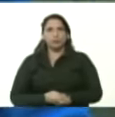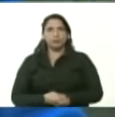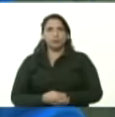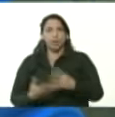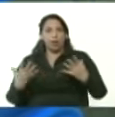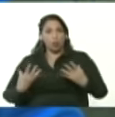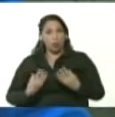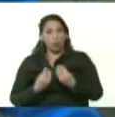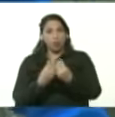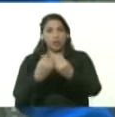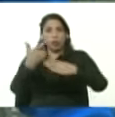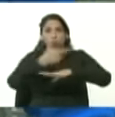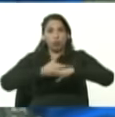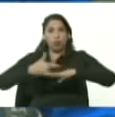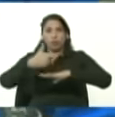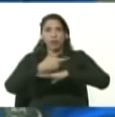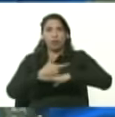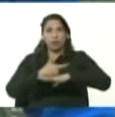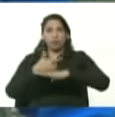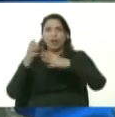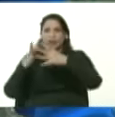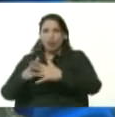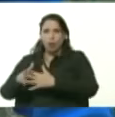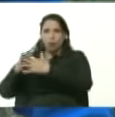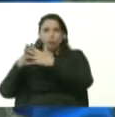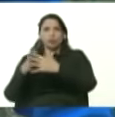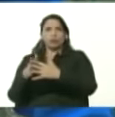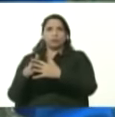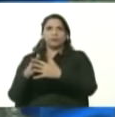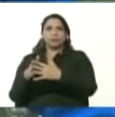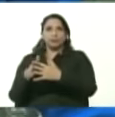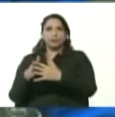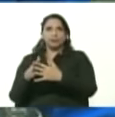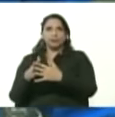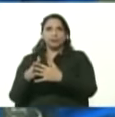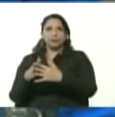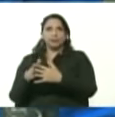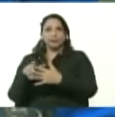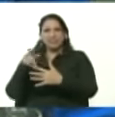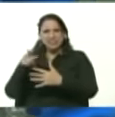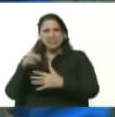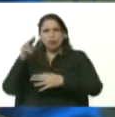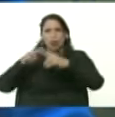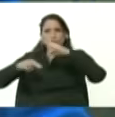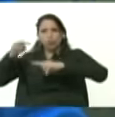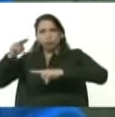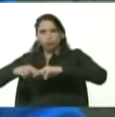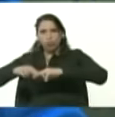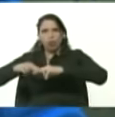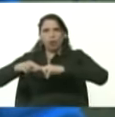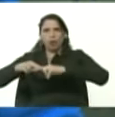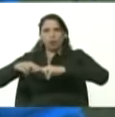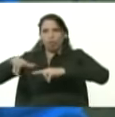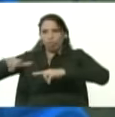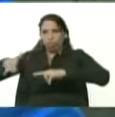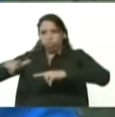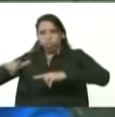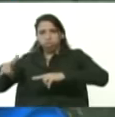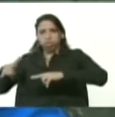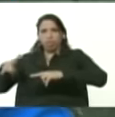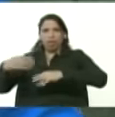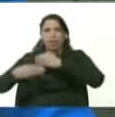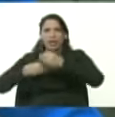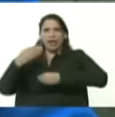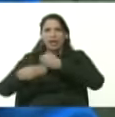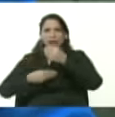acompañado el gobierno de Estados Unidos esta construcción artificiosa con la aplicación vulgar